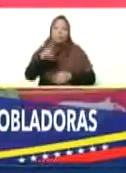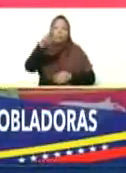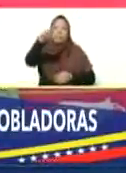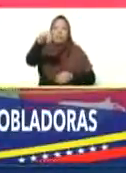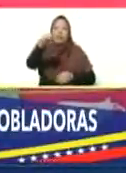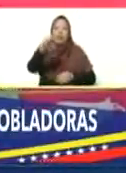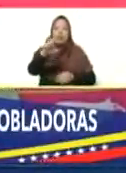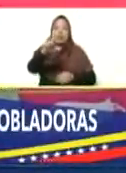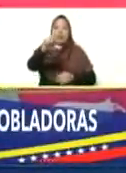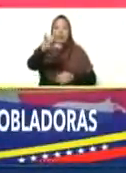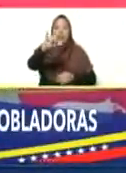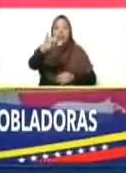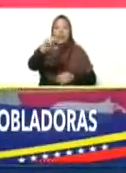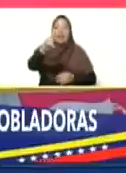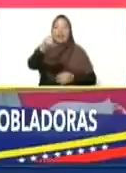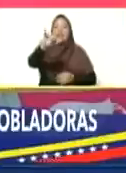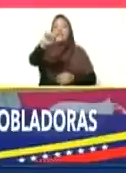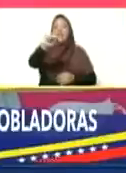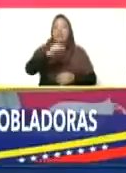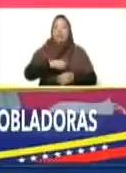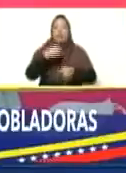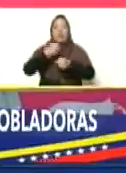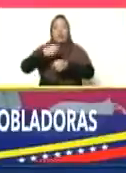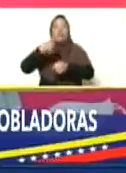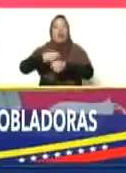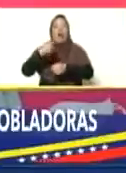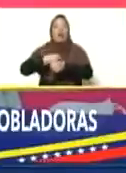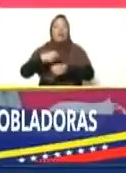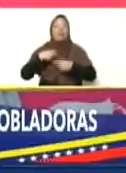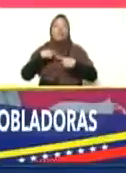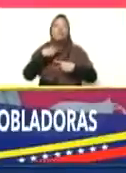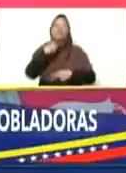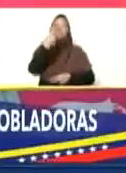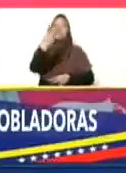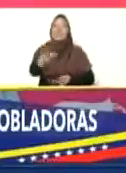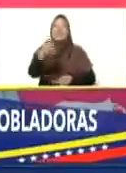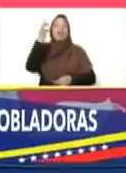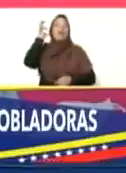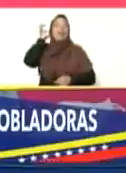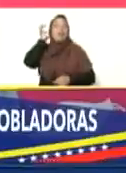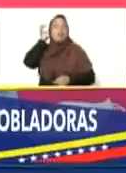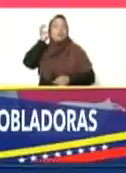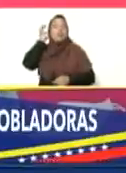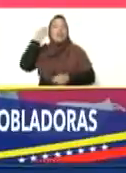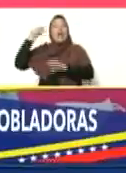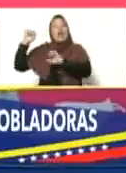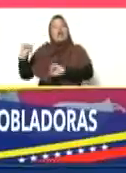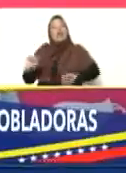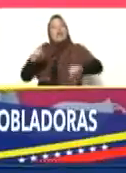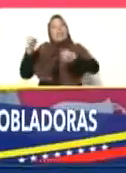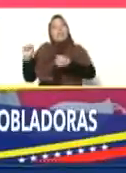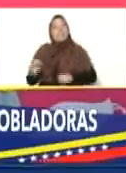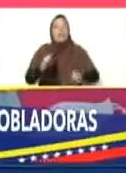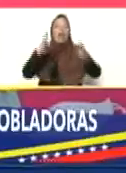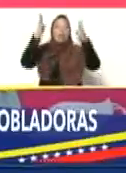cordero vocera de las trabajadoras y trabajadores residenciales de venezuela